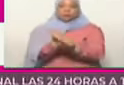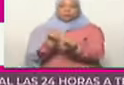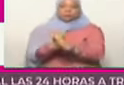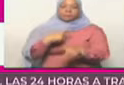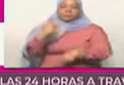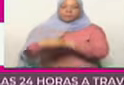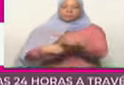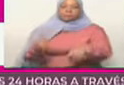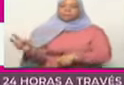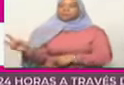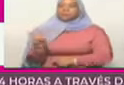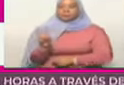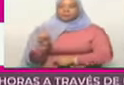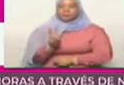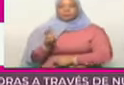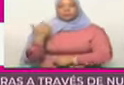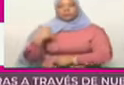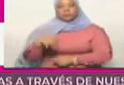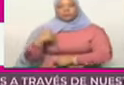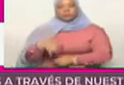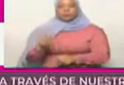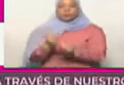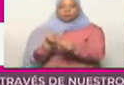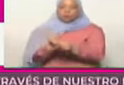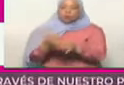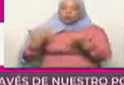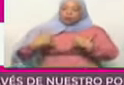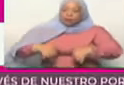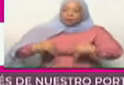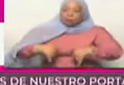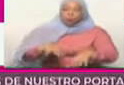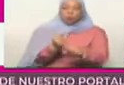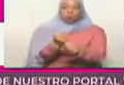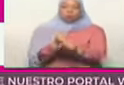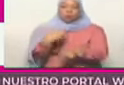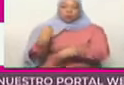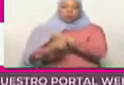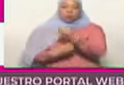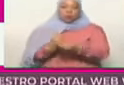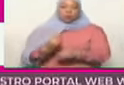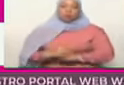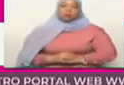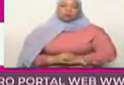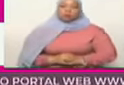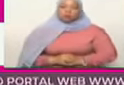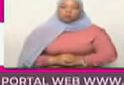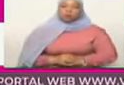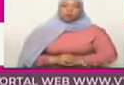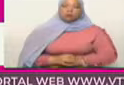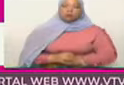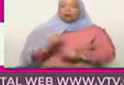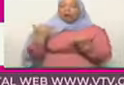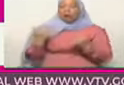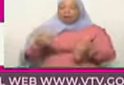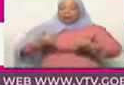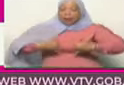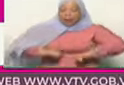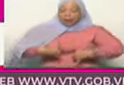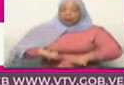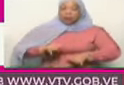proceso venezolano. Argelia es muy consecuente con la revolución bolivariana. Argelia siempre